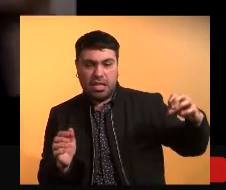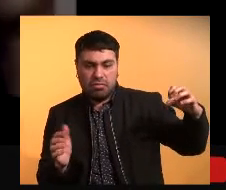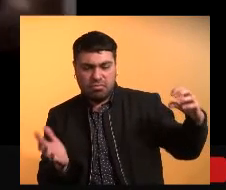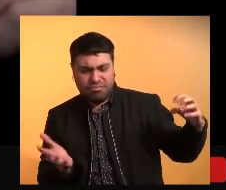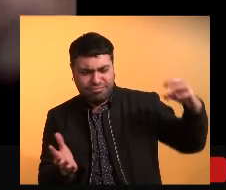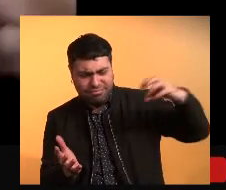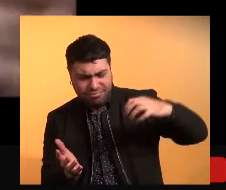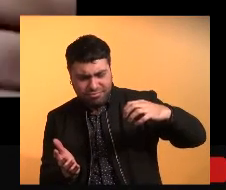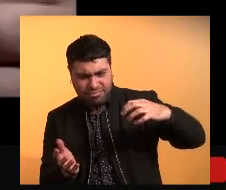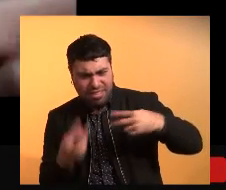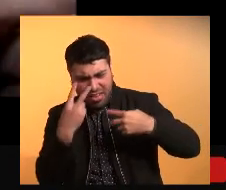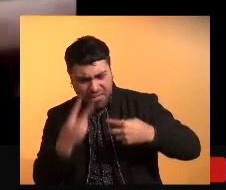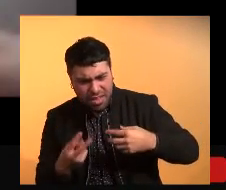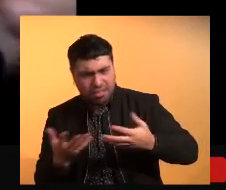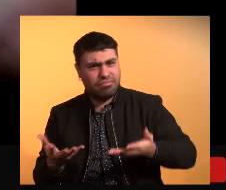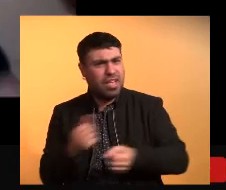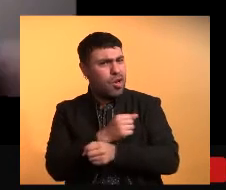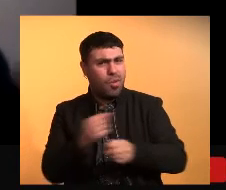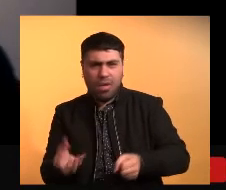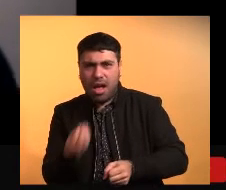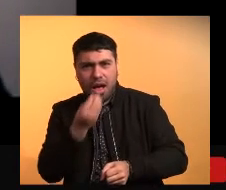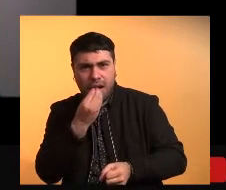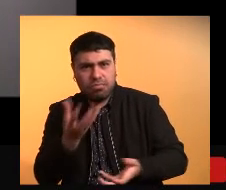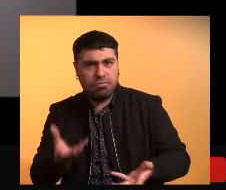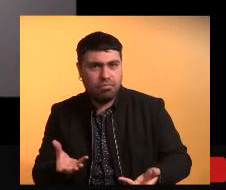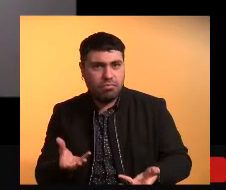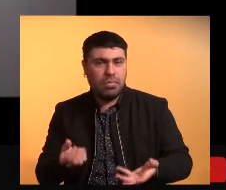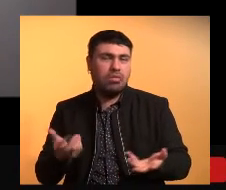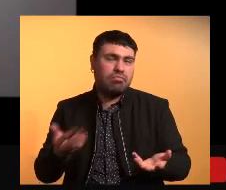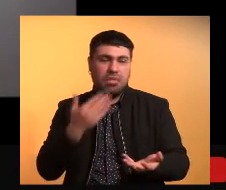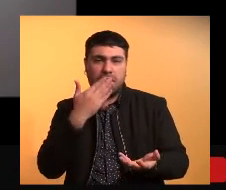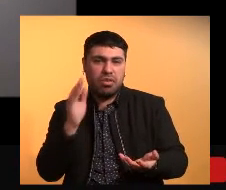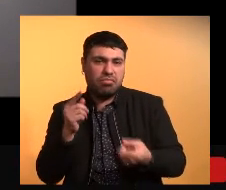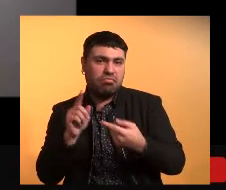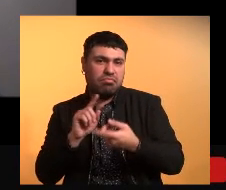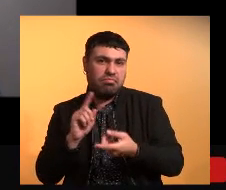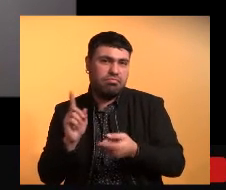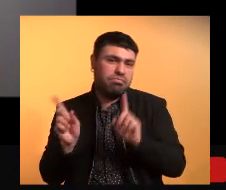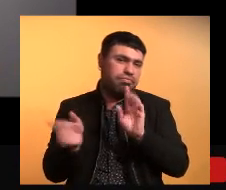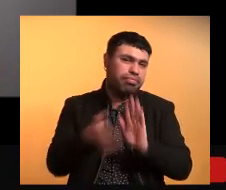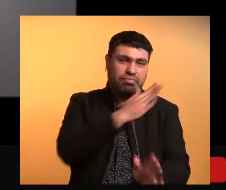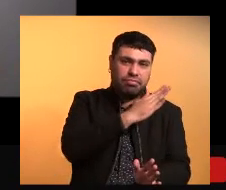tiene encima una serie de trozos de algas que están defendidas químicamente.